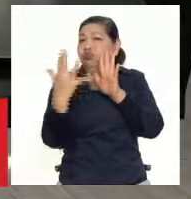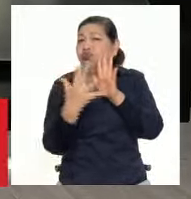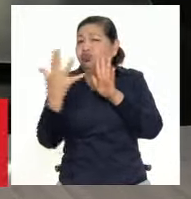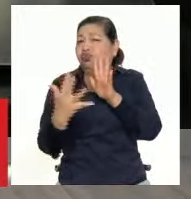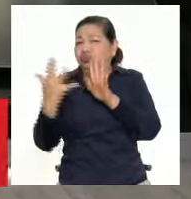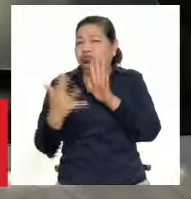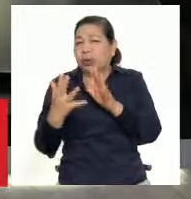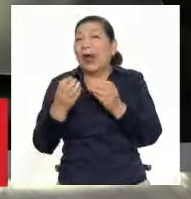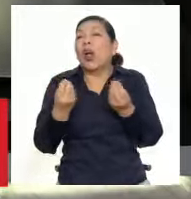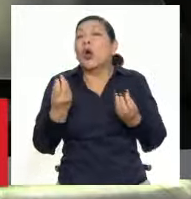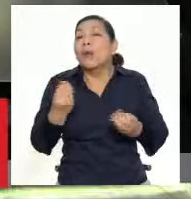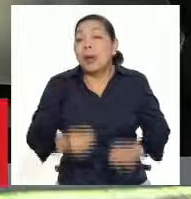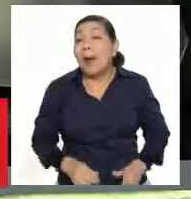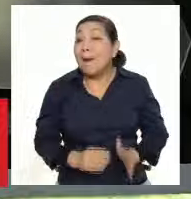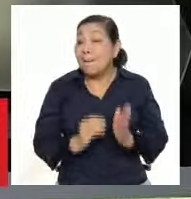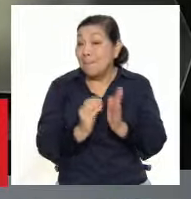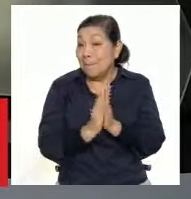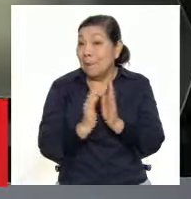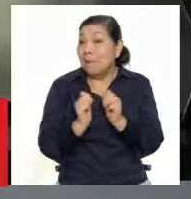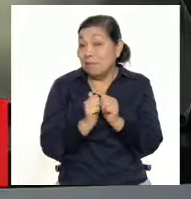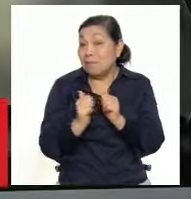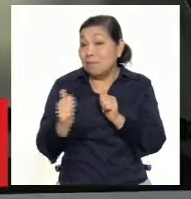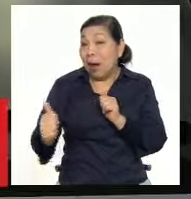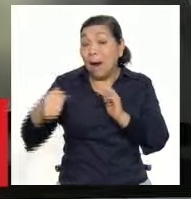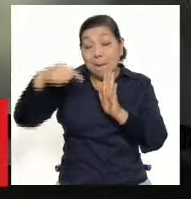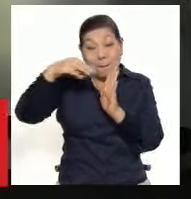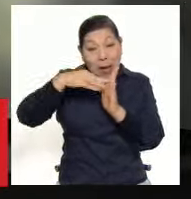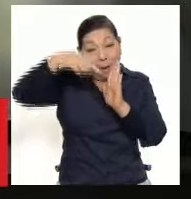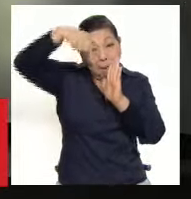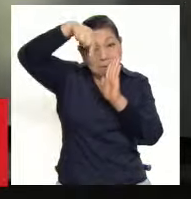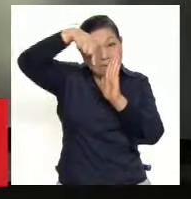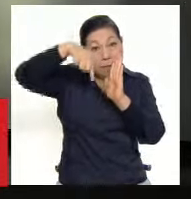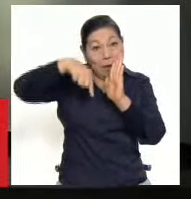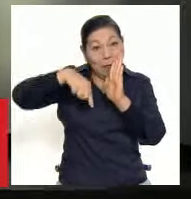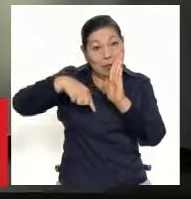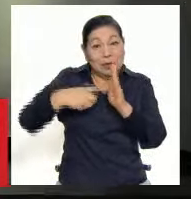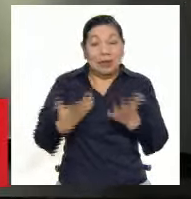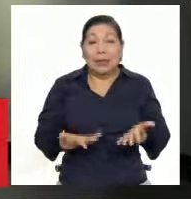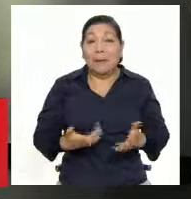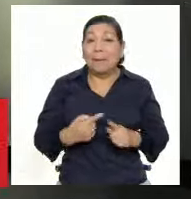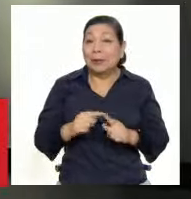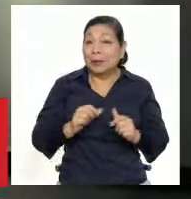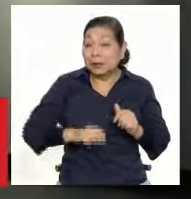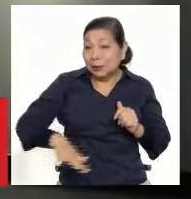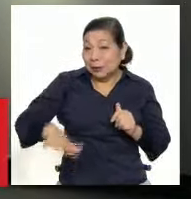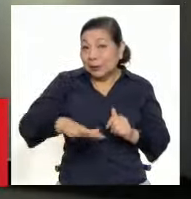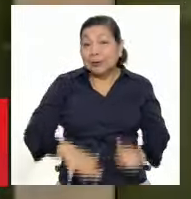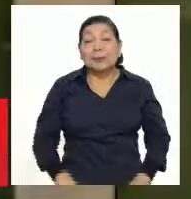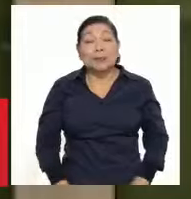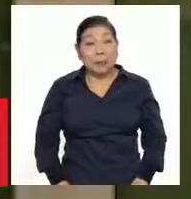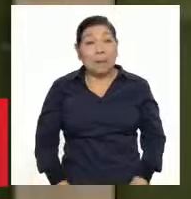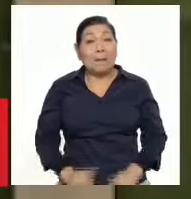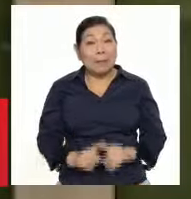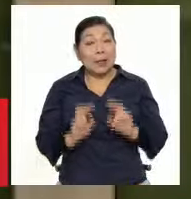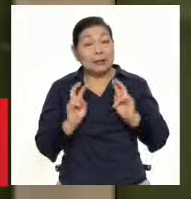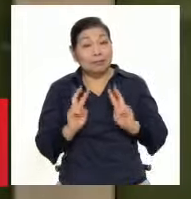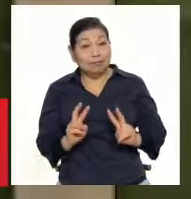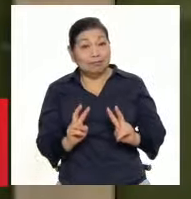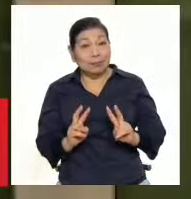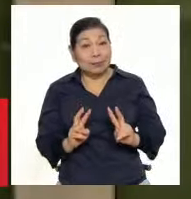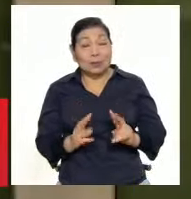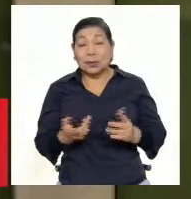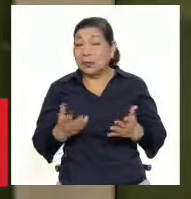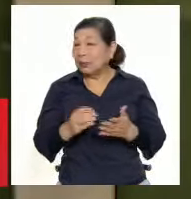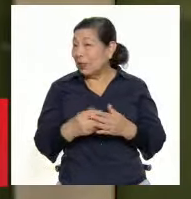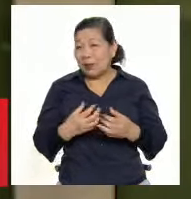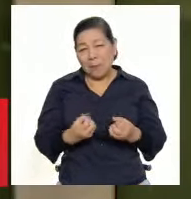y distancia. Así es. Cuanto más distante y más profundo, menos nivel de sacudimiento del suelo. Y lo contrario, pues evidentemente el sacudimiento